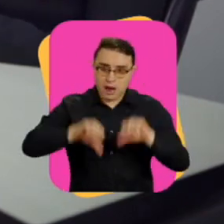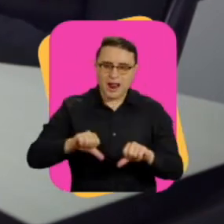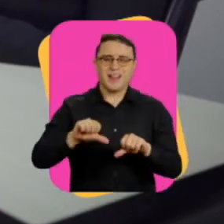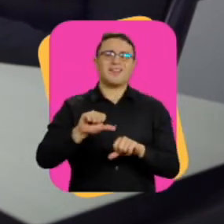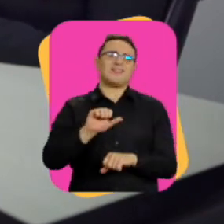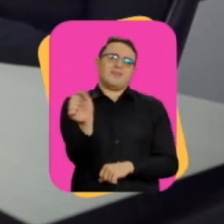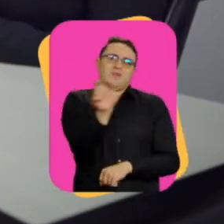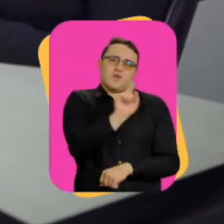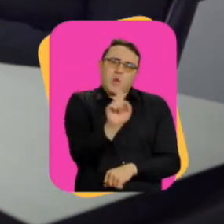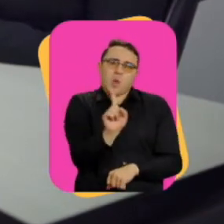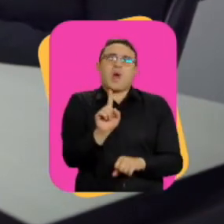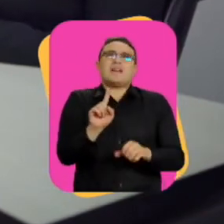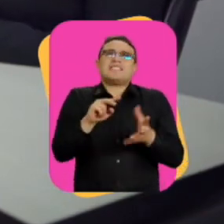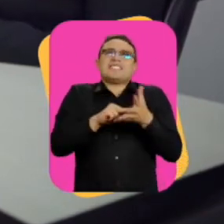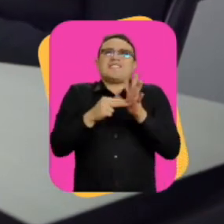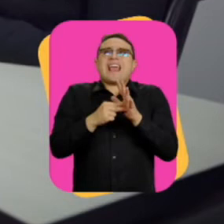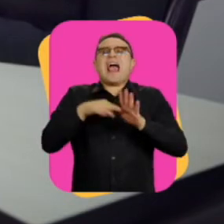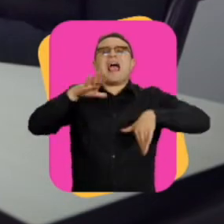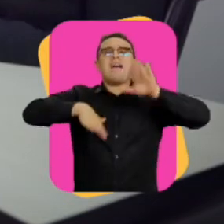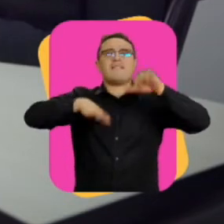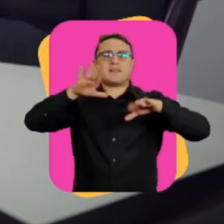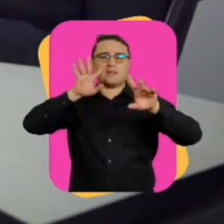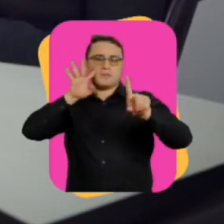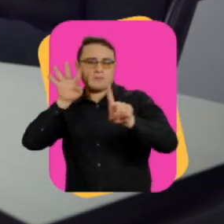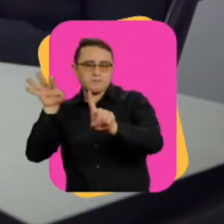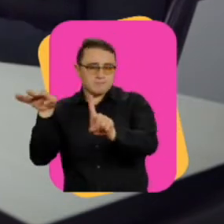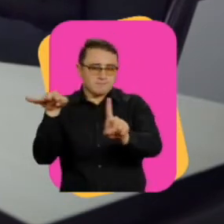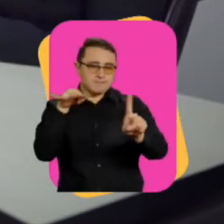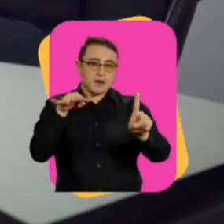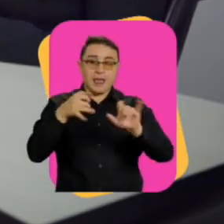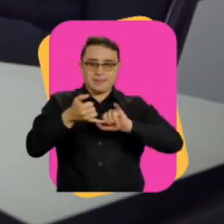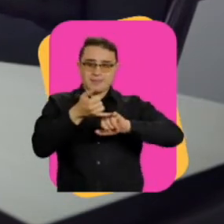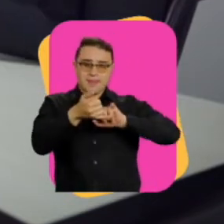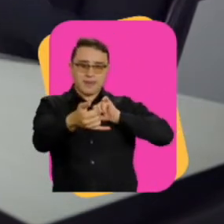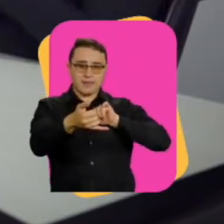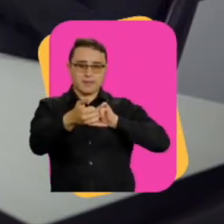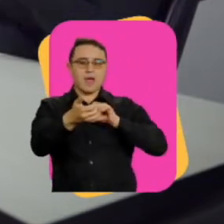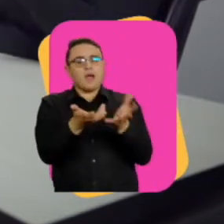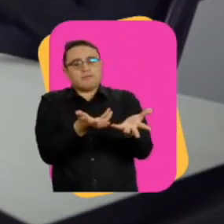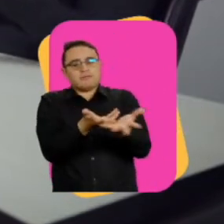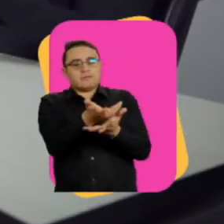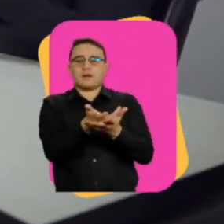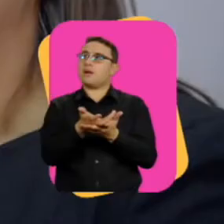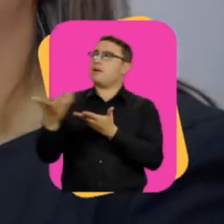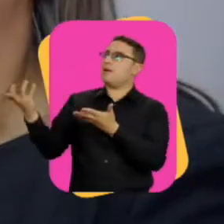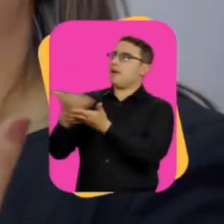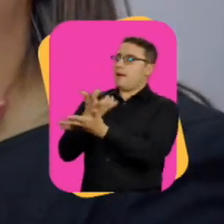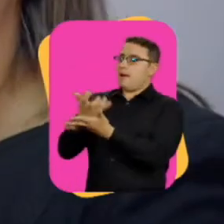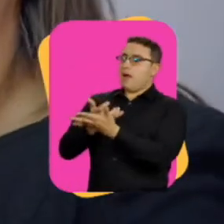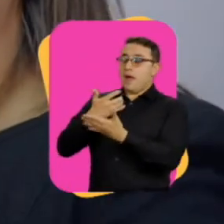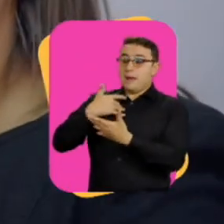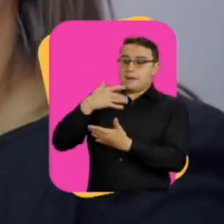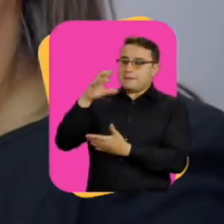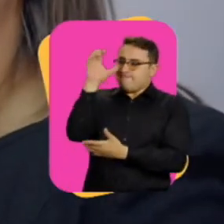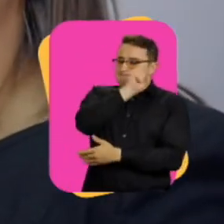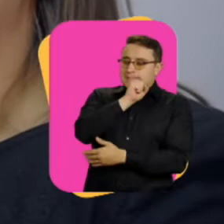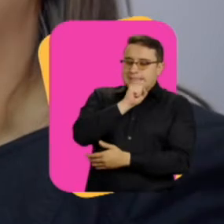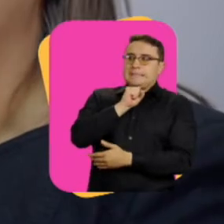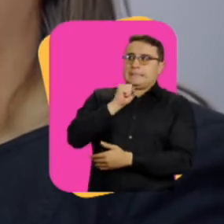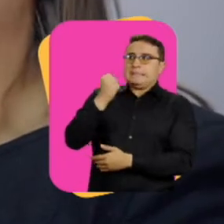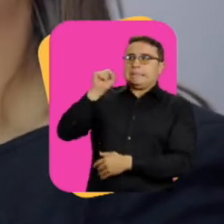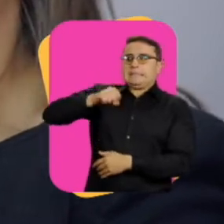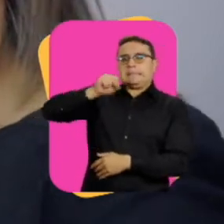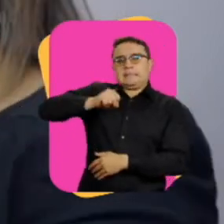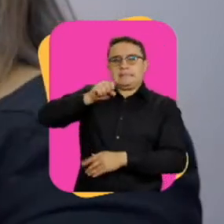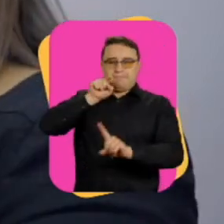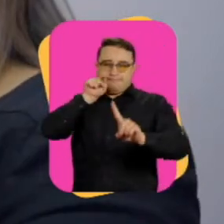veces tener esa mirada objetiva e independiente nos ayuda a también a establecer un norte diferente al que teníamos y decir,